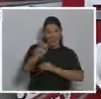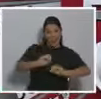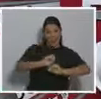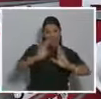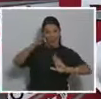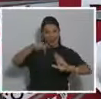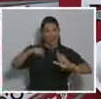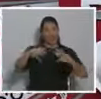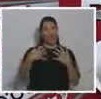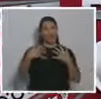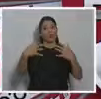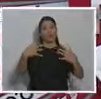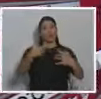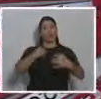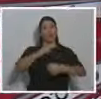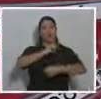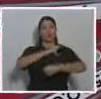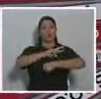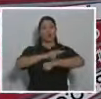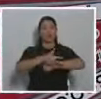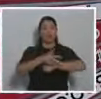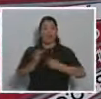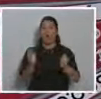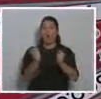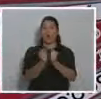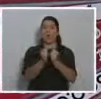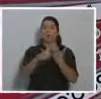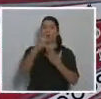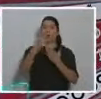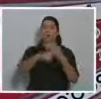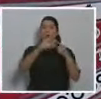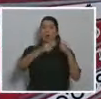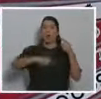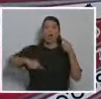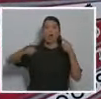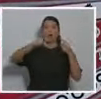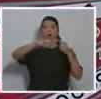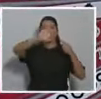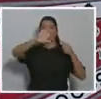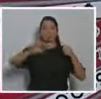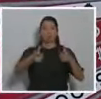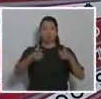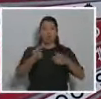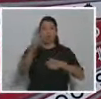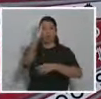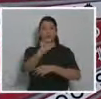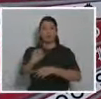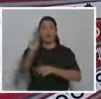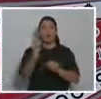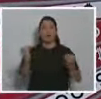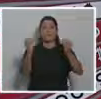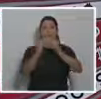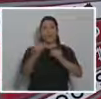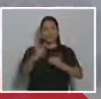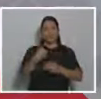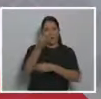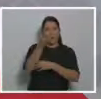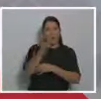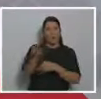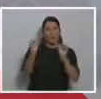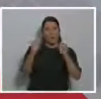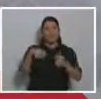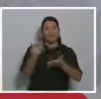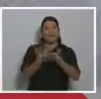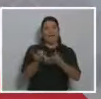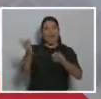Junta de Protección Social con la Rueda de la Fortuna. Un sábado más que tenemos la bendición de llegar hasta ustedes, llegar a todos